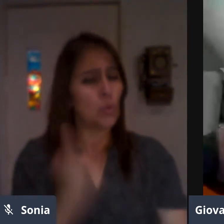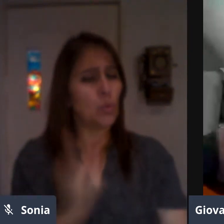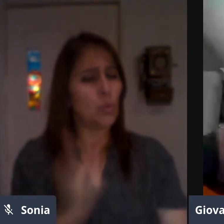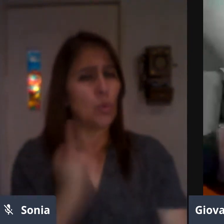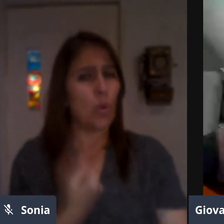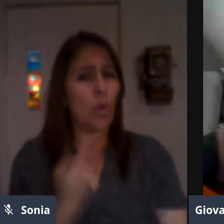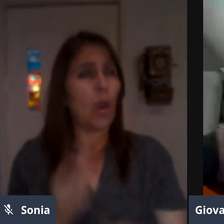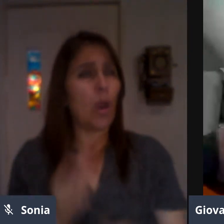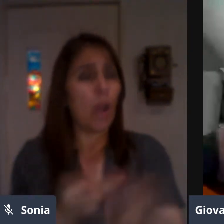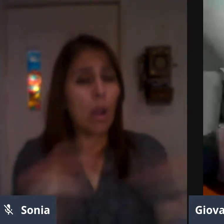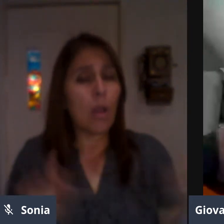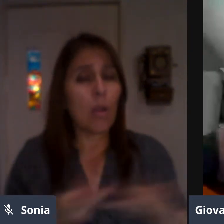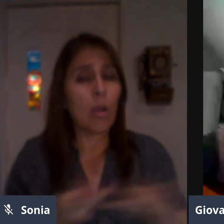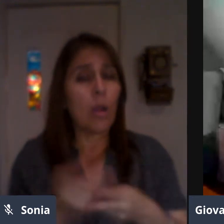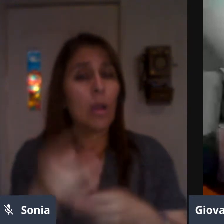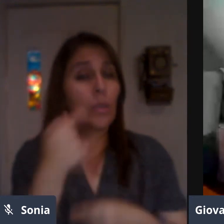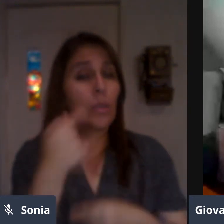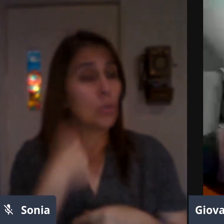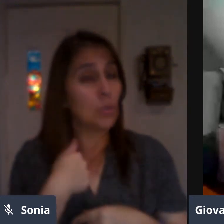mejor